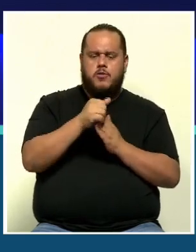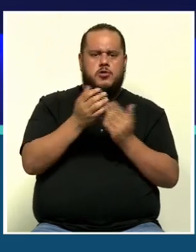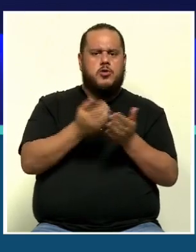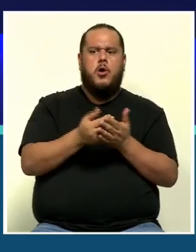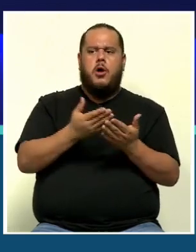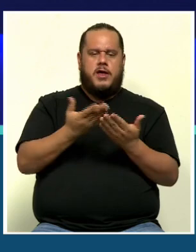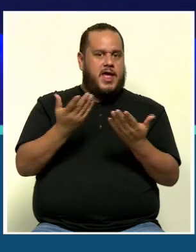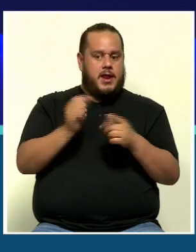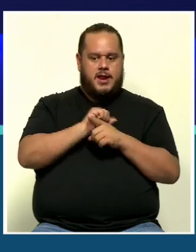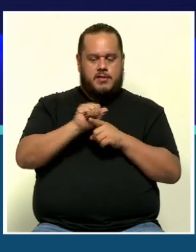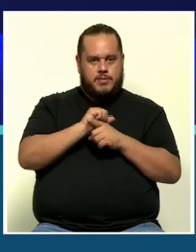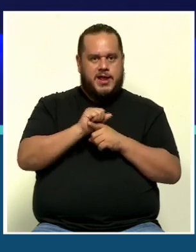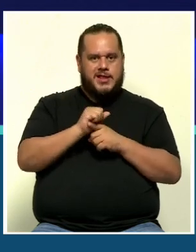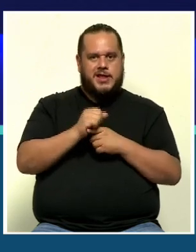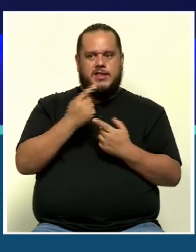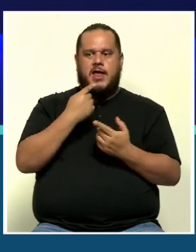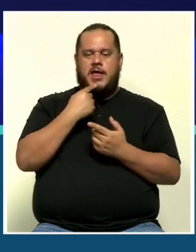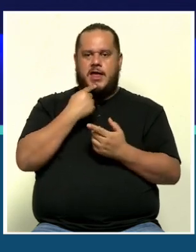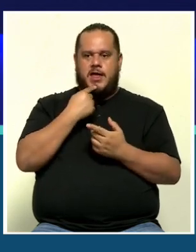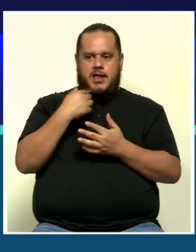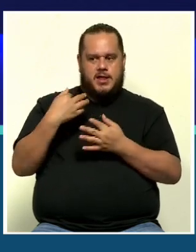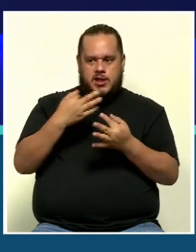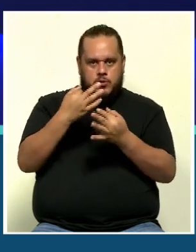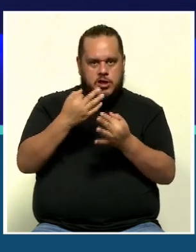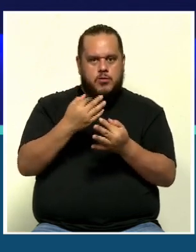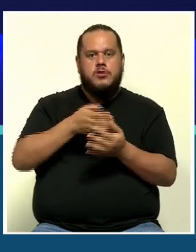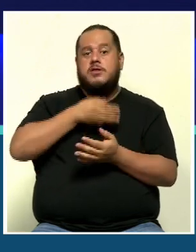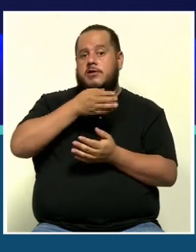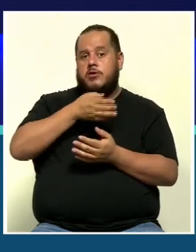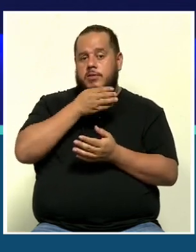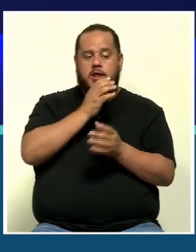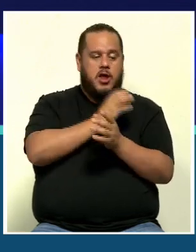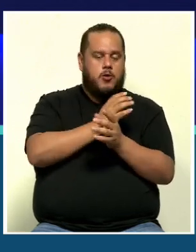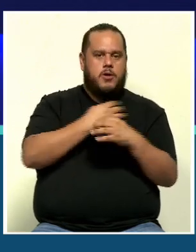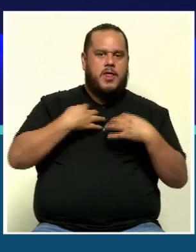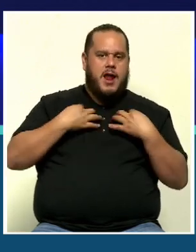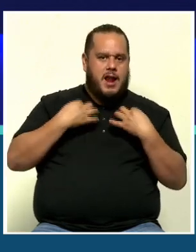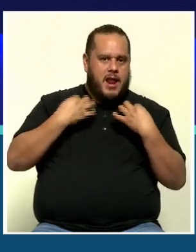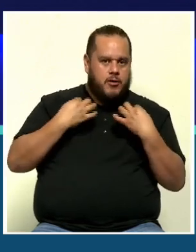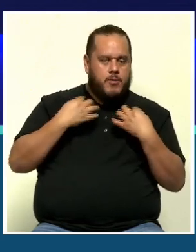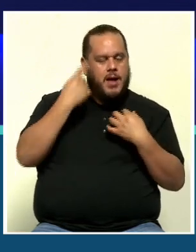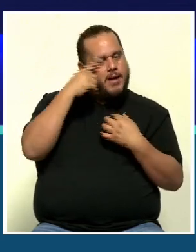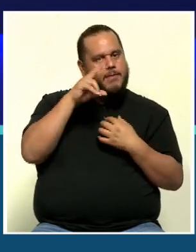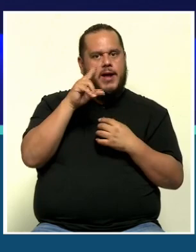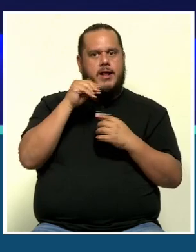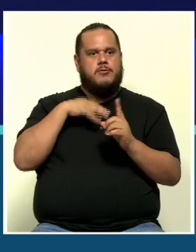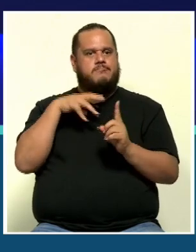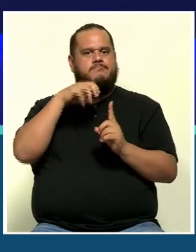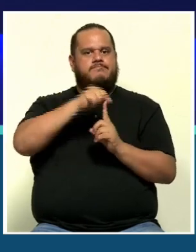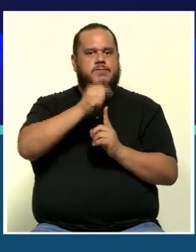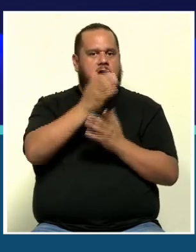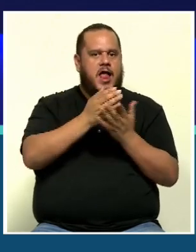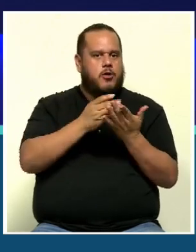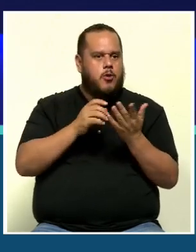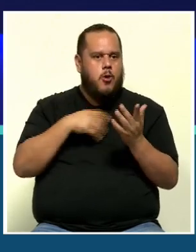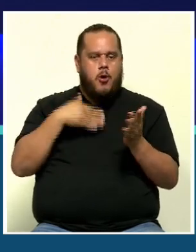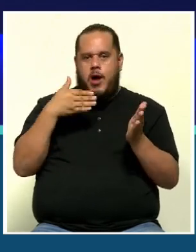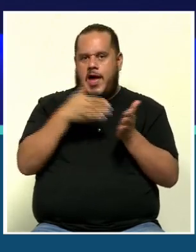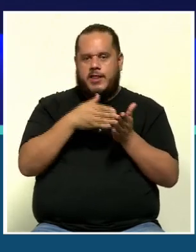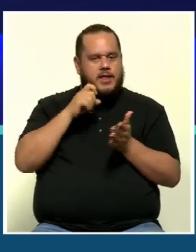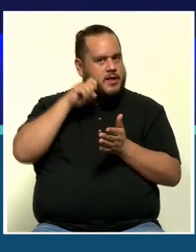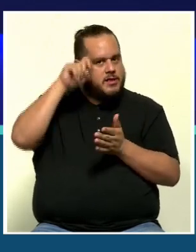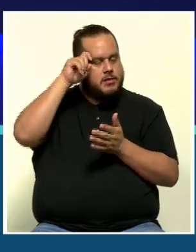de seguridad en las operaciones turísticas, en donde se recomienda cuidar la vestimenta para no ser víctima de ataques sexuales. Ante los